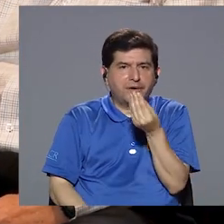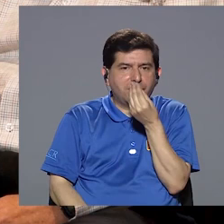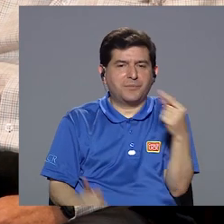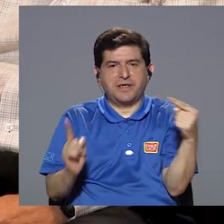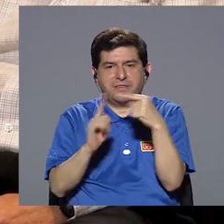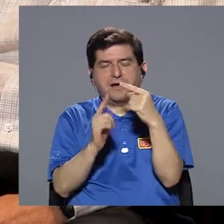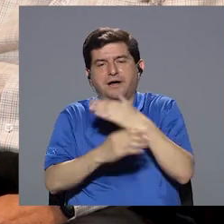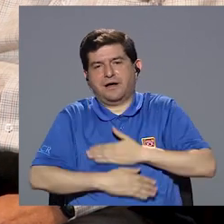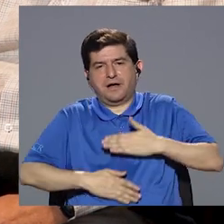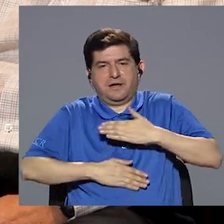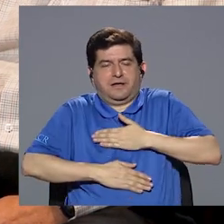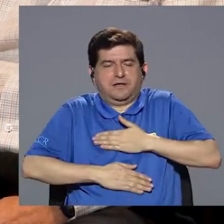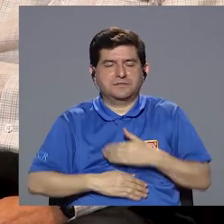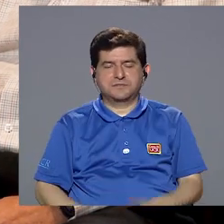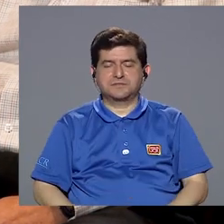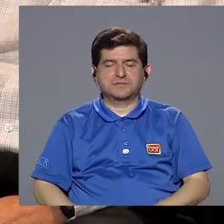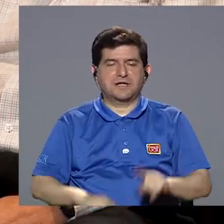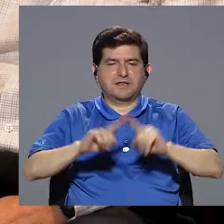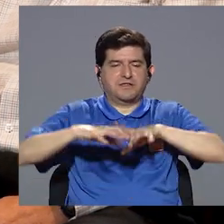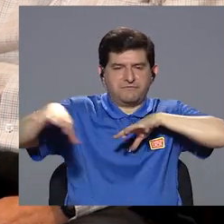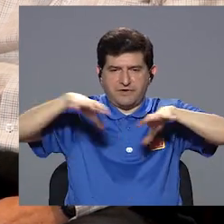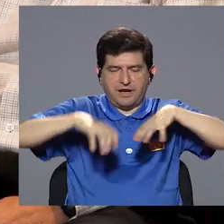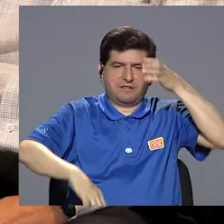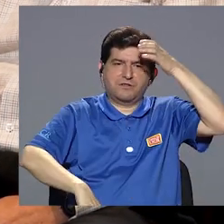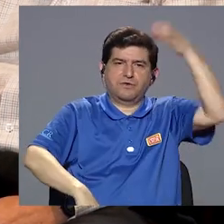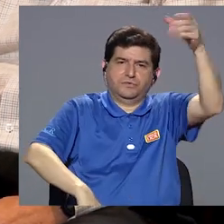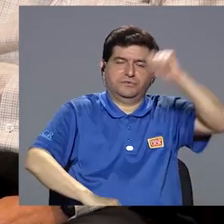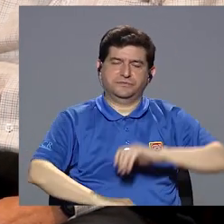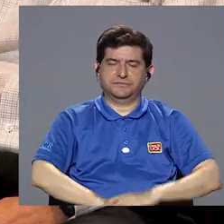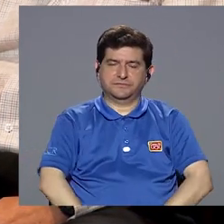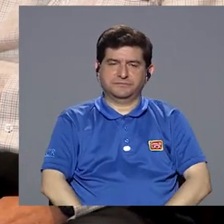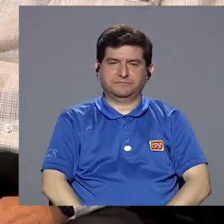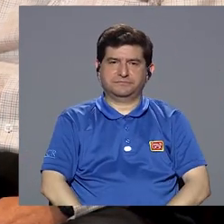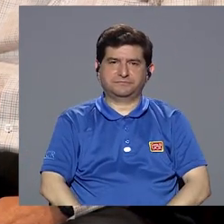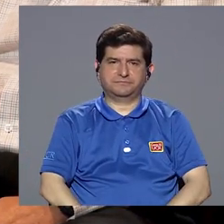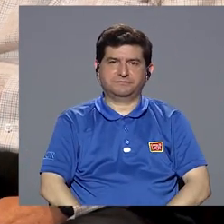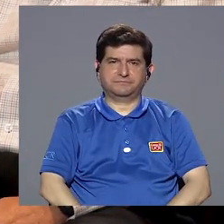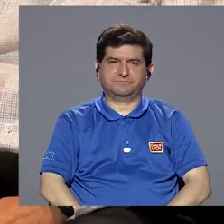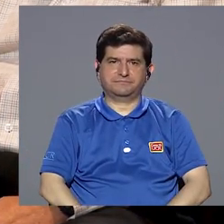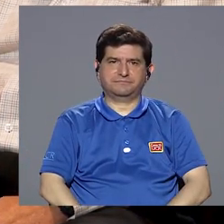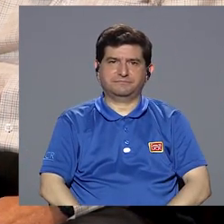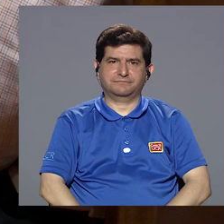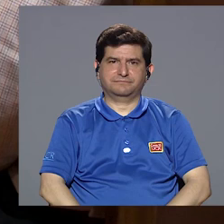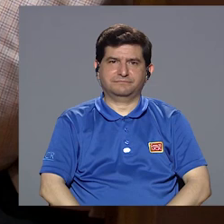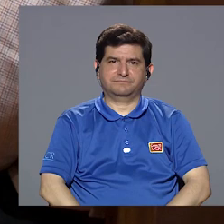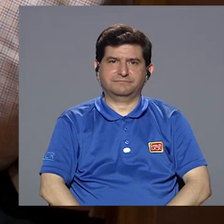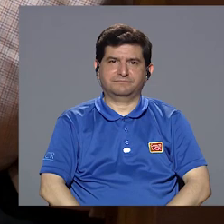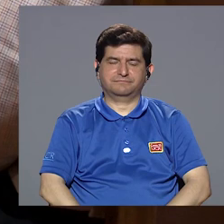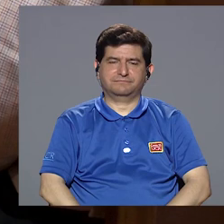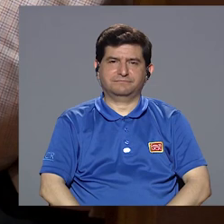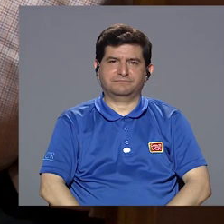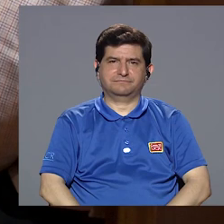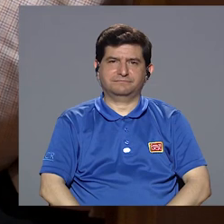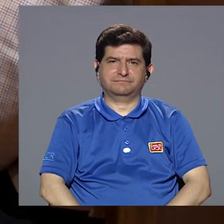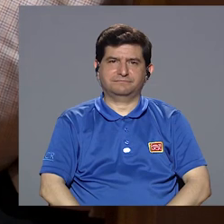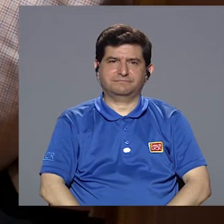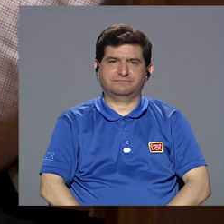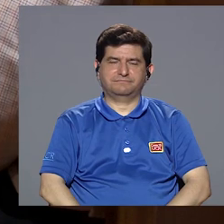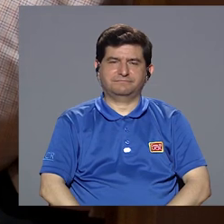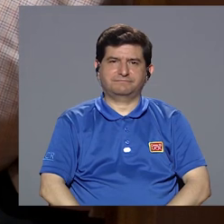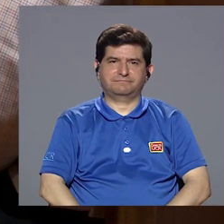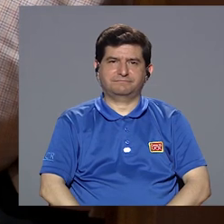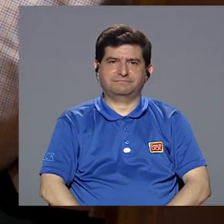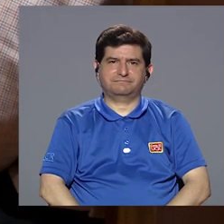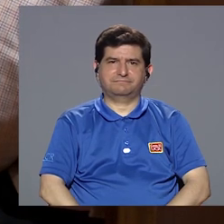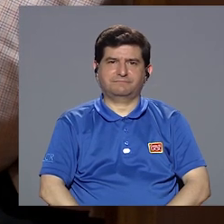comida hasta el disfrute de bienes culturales por ejemplo i entonces esta